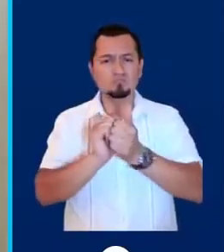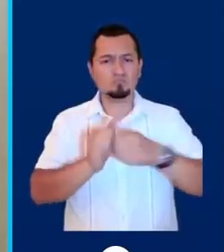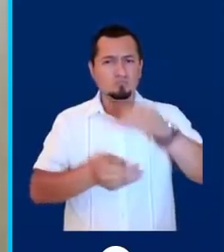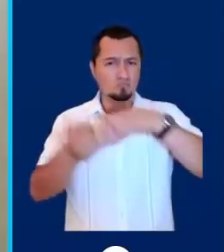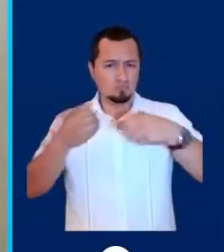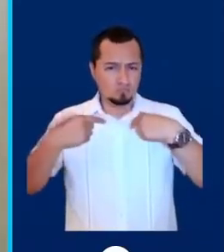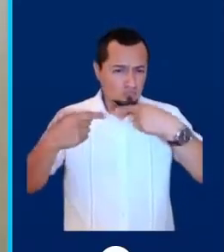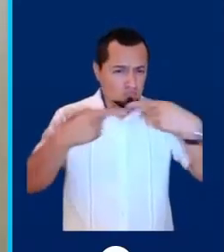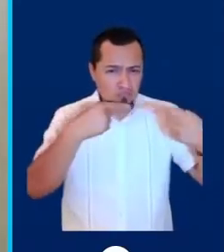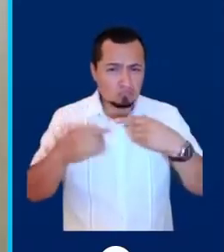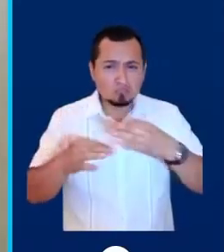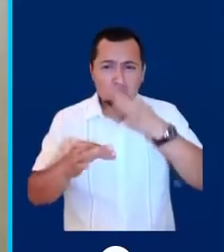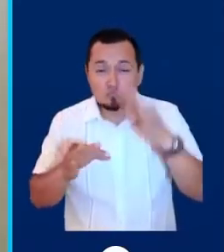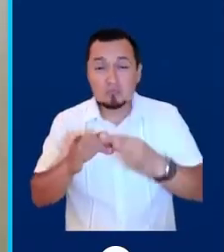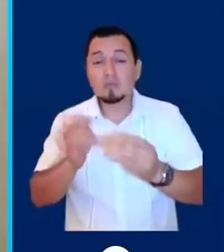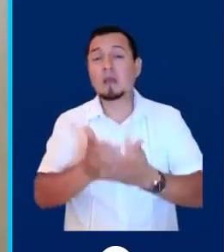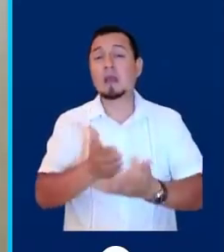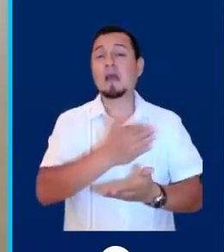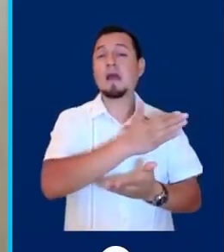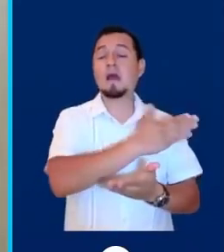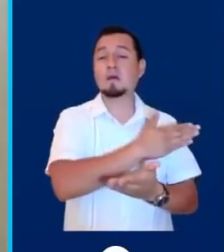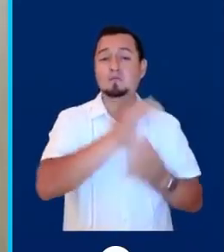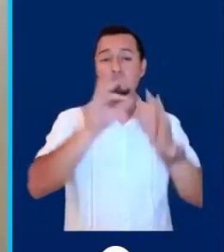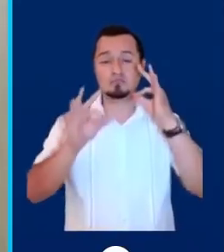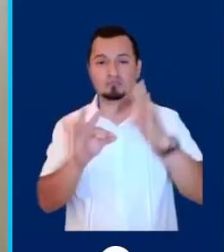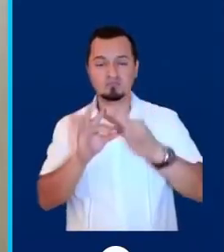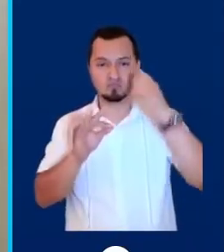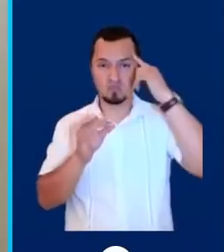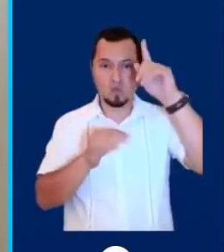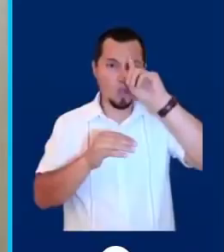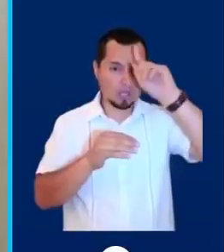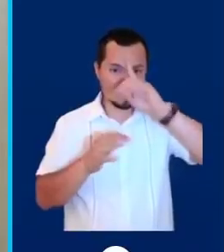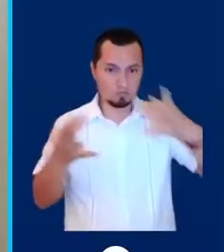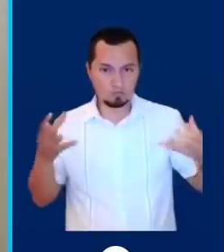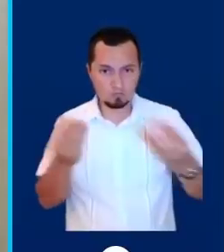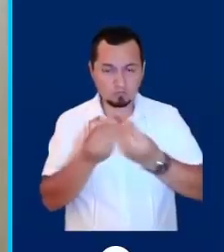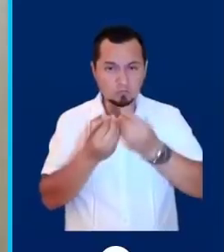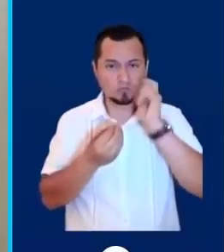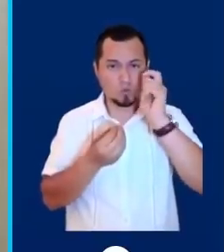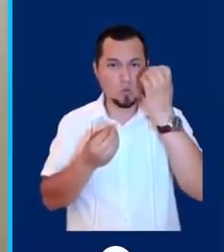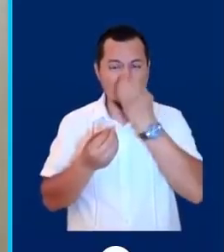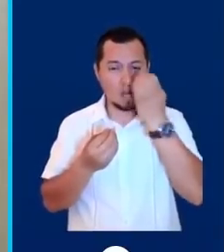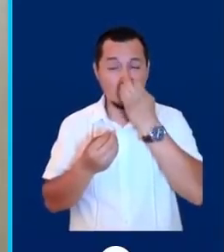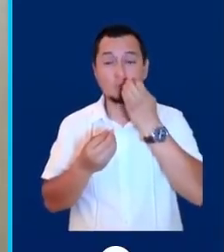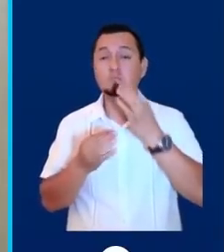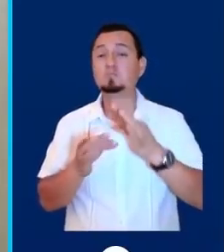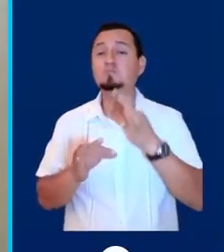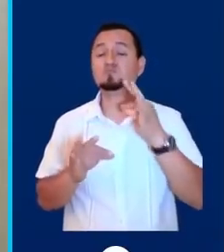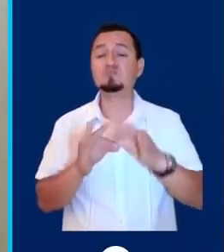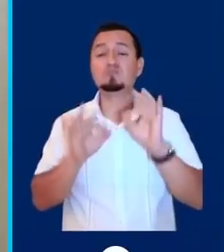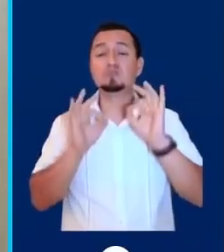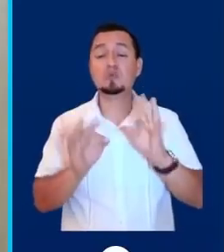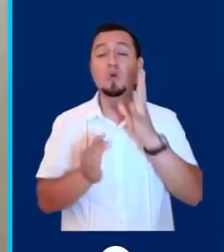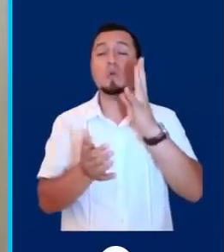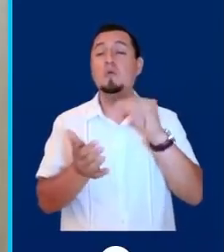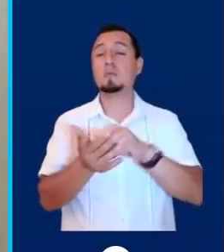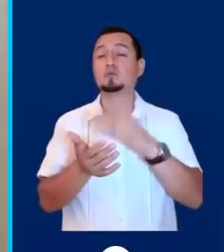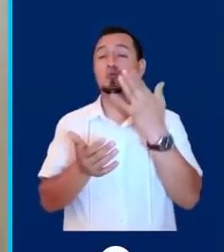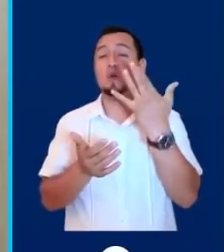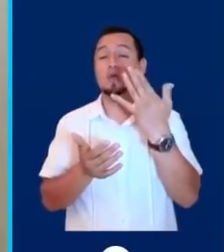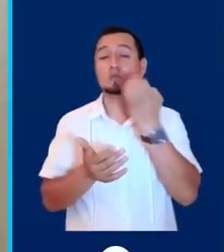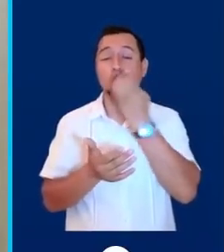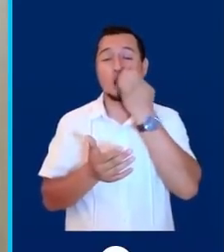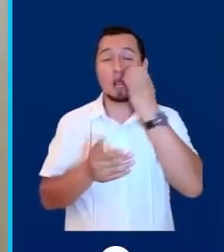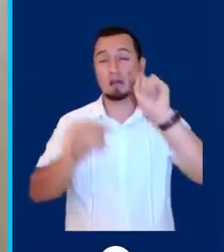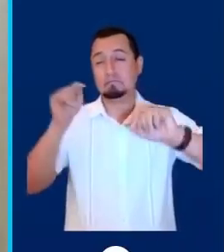colectivos educativos, ya que en el pasado 20 de abril, cuando tuvimos nuestro Consejo Técnico Escolar, fue posible verificar que 4.050